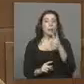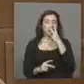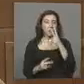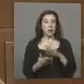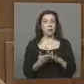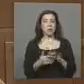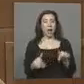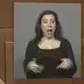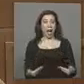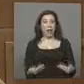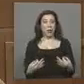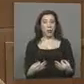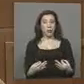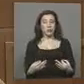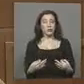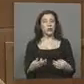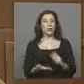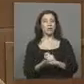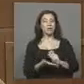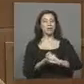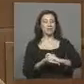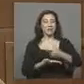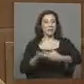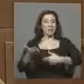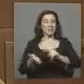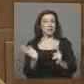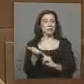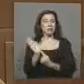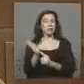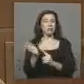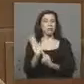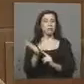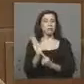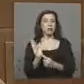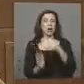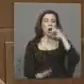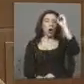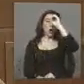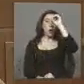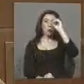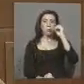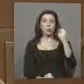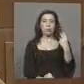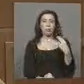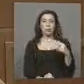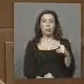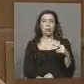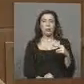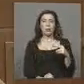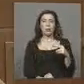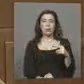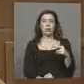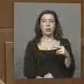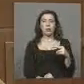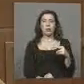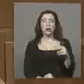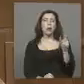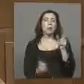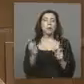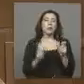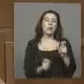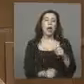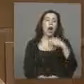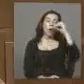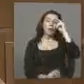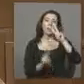que están pasando. Hoy día, precisamente, en la prensa salían opiniones de... Voy a darle el carácter de experto, tengo dudas, pero gente que opina en